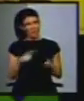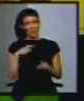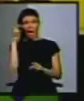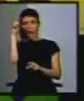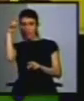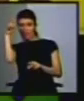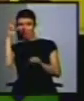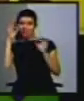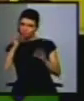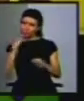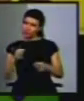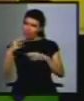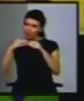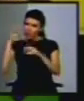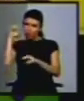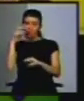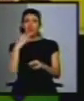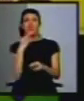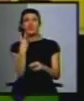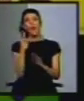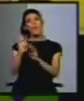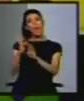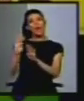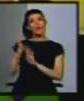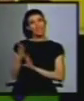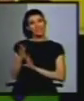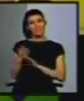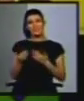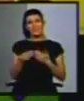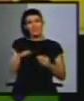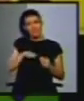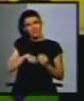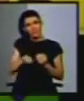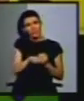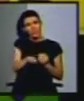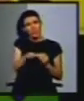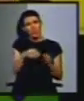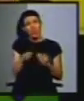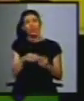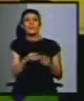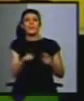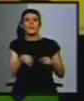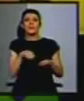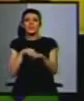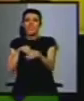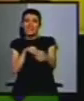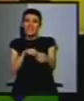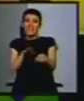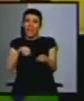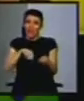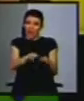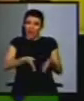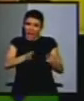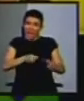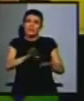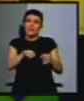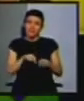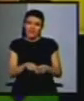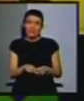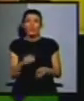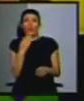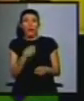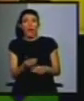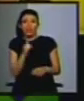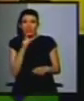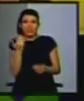funcionan y dos puertas además. Transitarán por los nuevos corredores del Transantiago. No está claro cuándo, porque usted sabe, hasta ahora esas vías